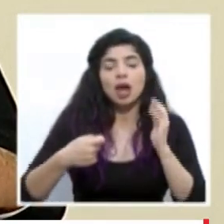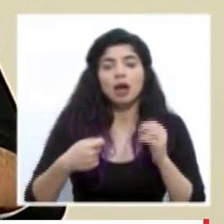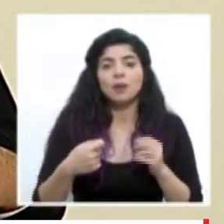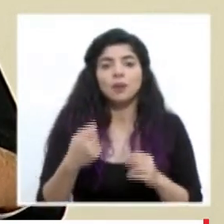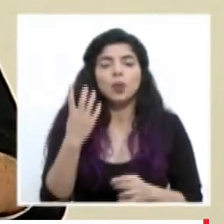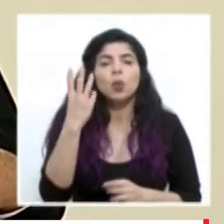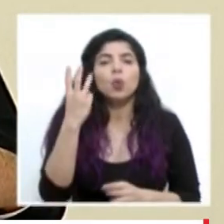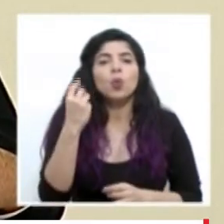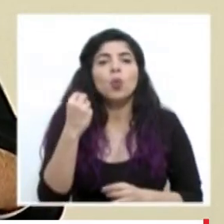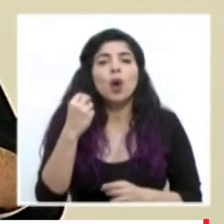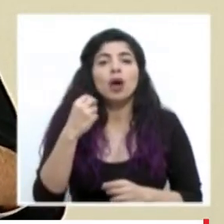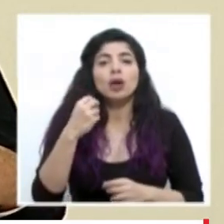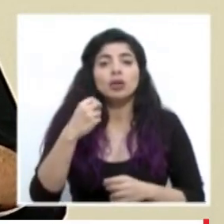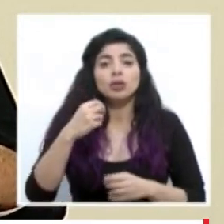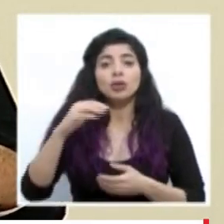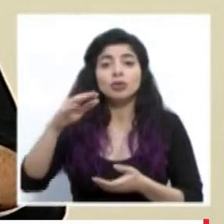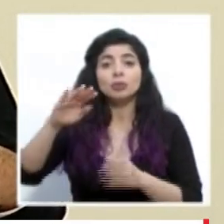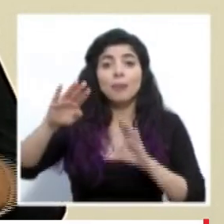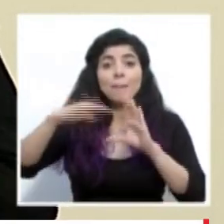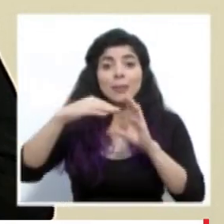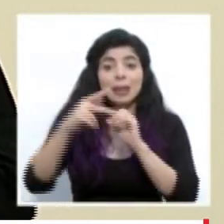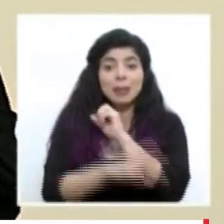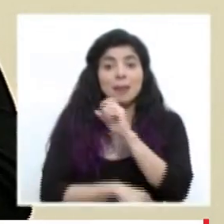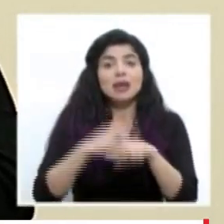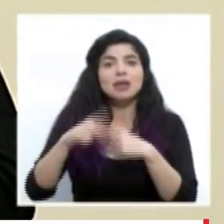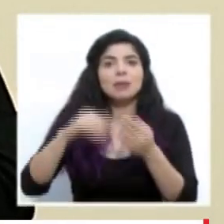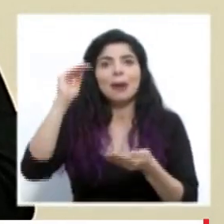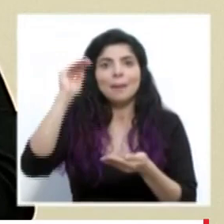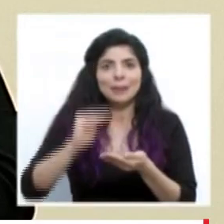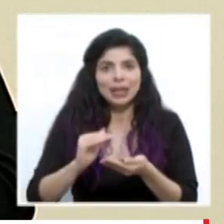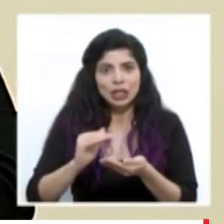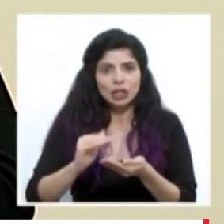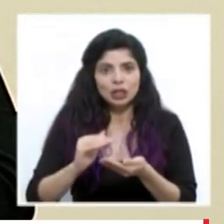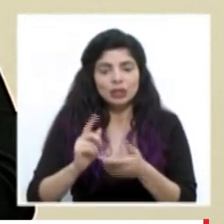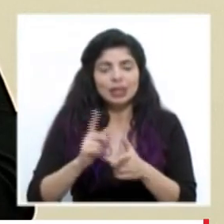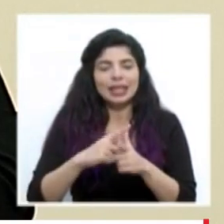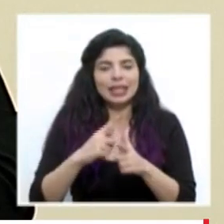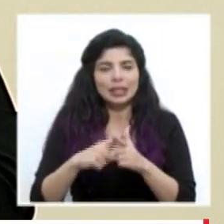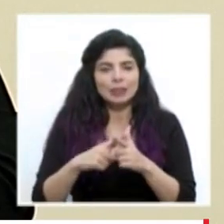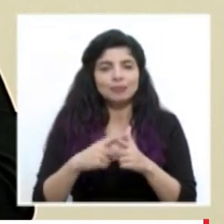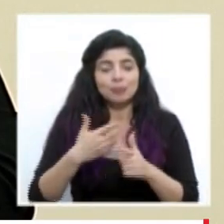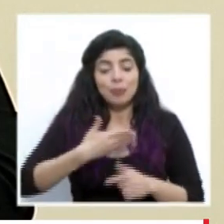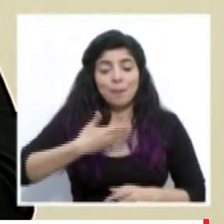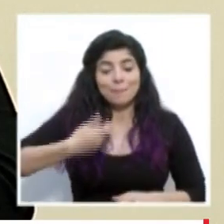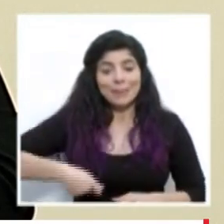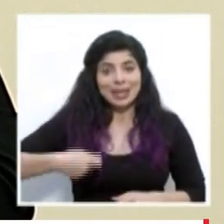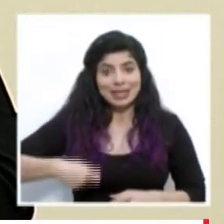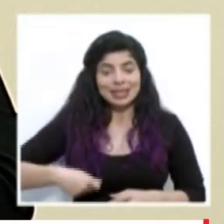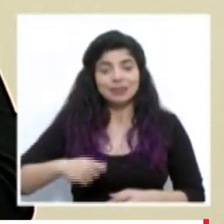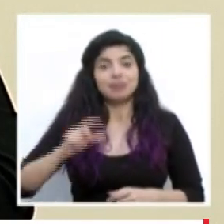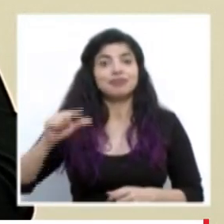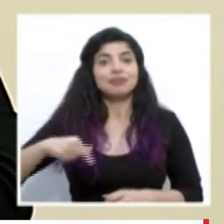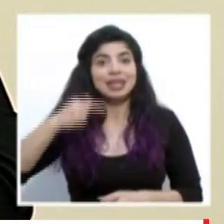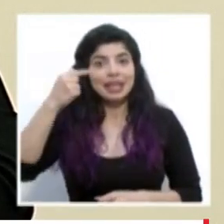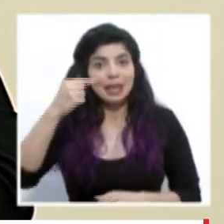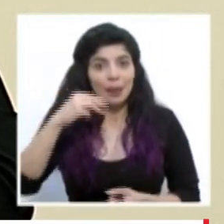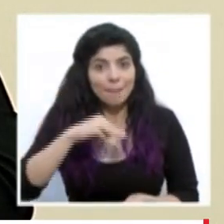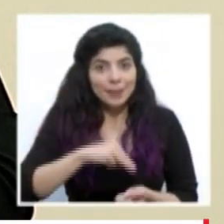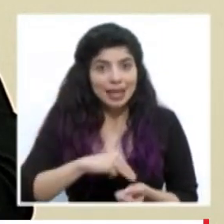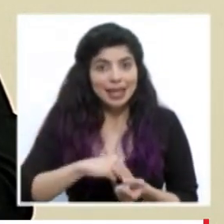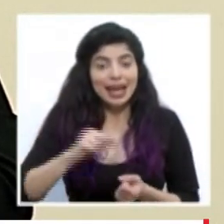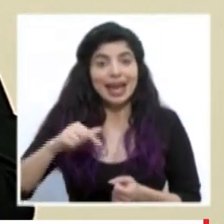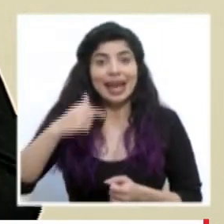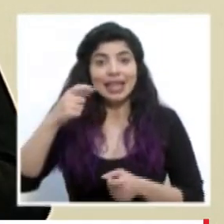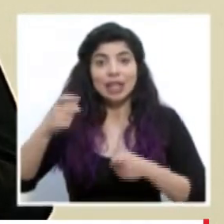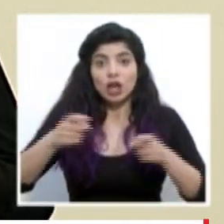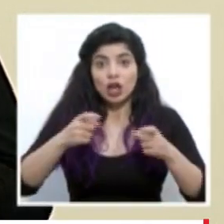cantidad de pruebas que nos mandan al país. Entonces, a través de la presidencia ejecutiva, de la gerencia médica y de la gerencia